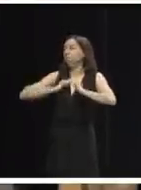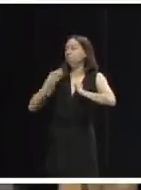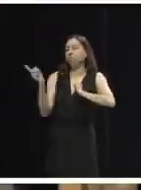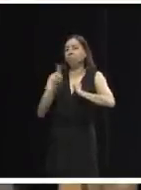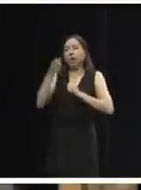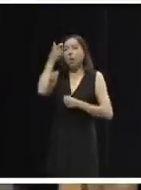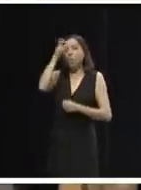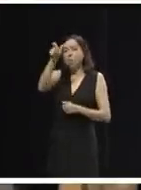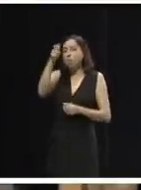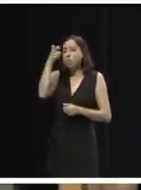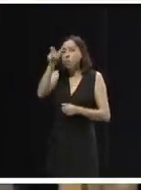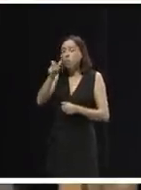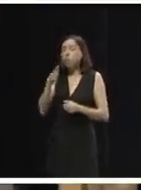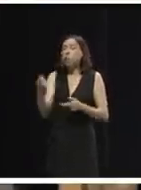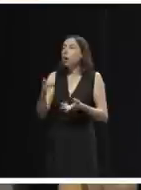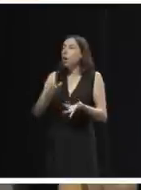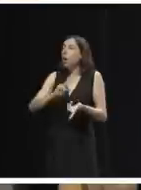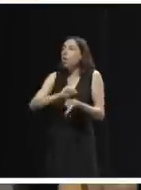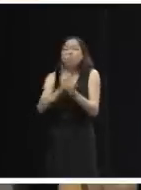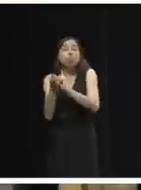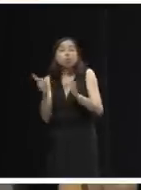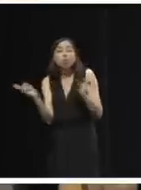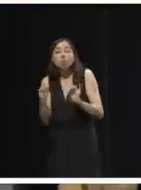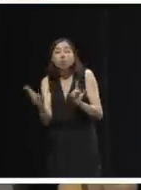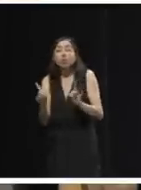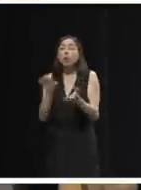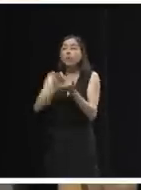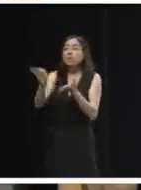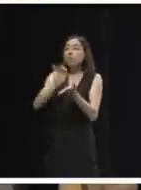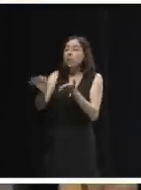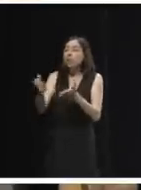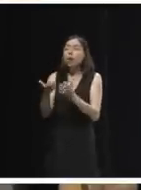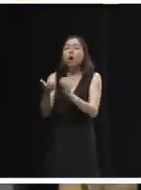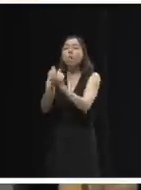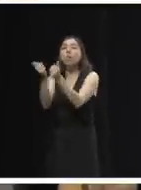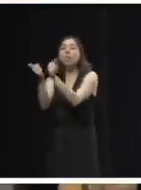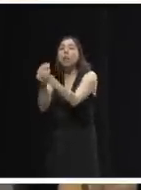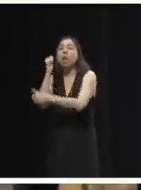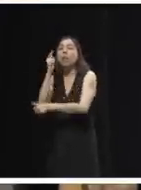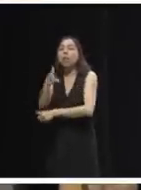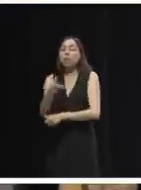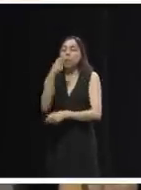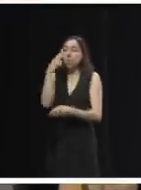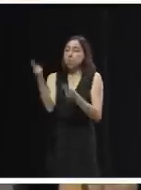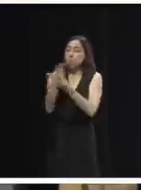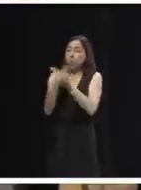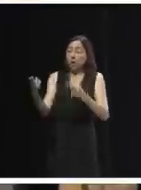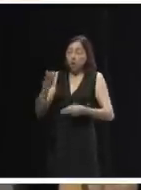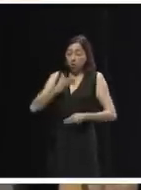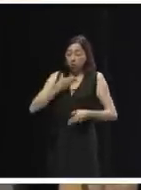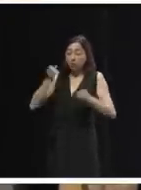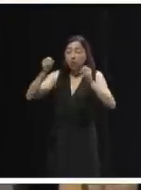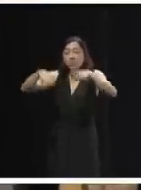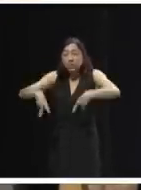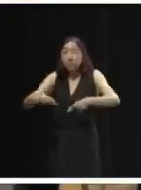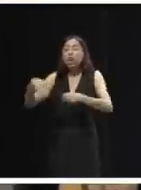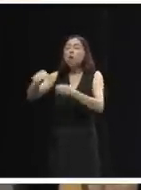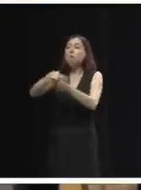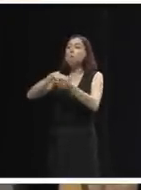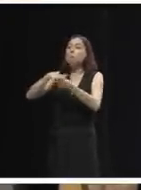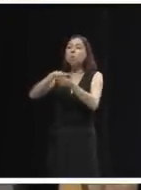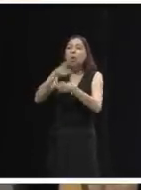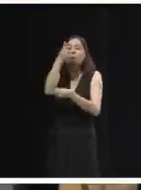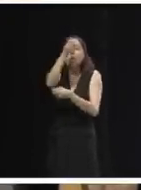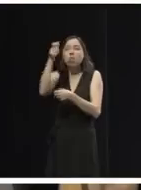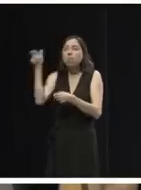y no se han convertido en servicios y prestaciones públicas. Y sin ayuntamientos y sin municipalismo